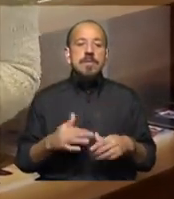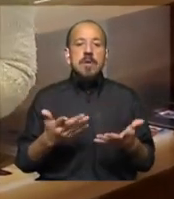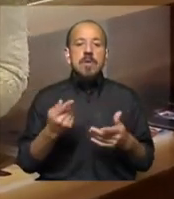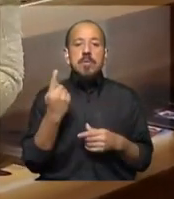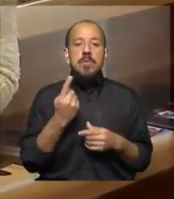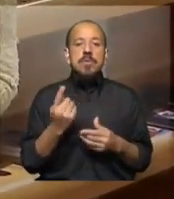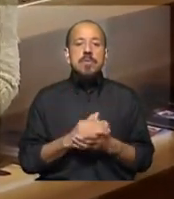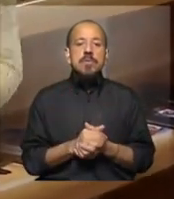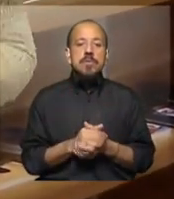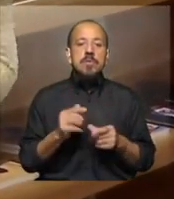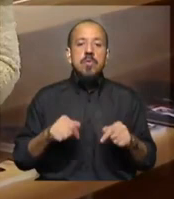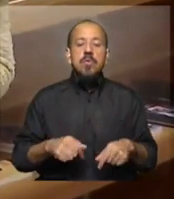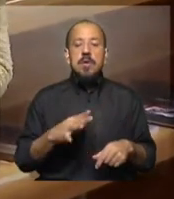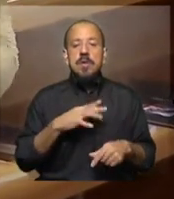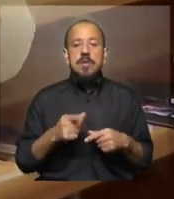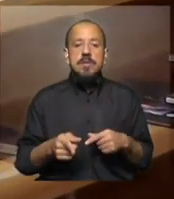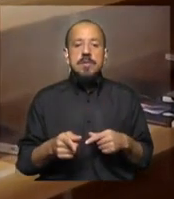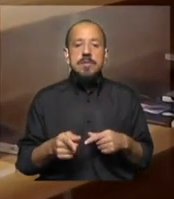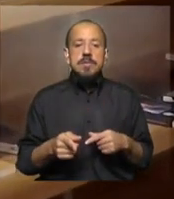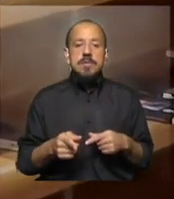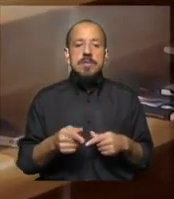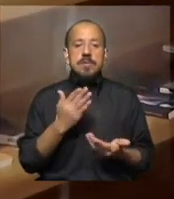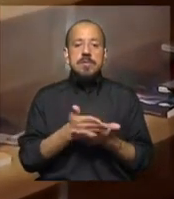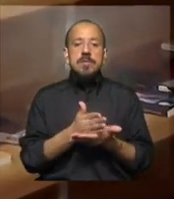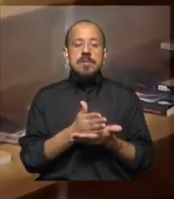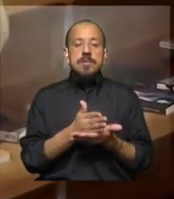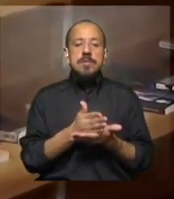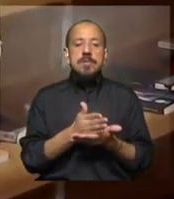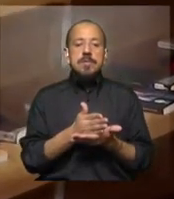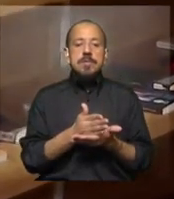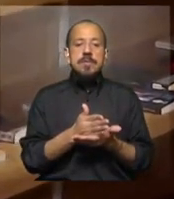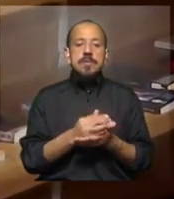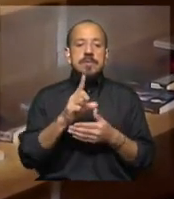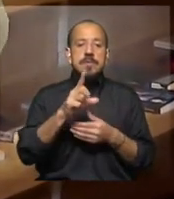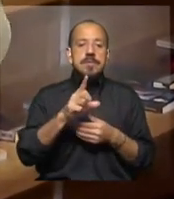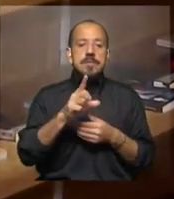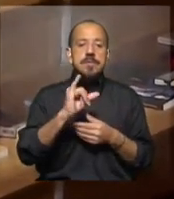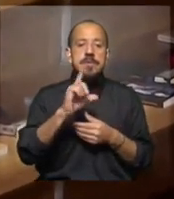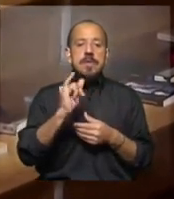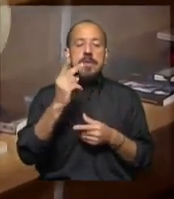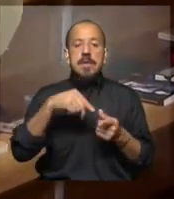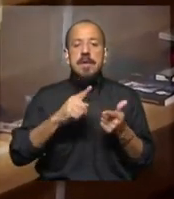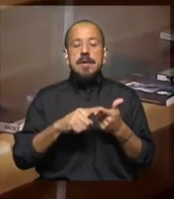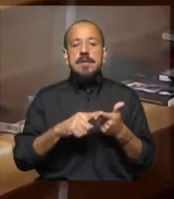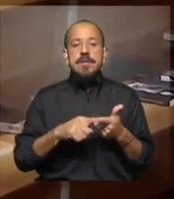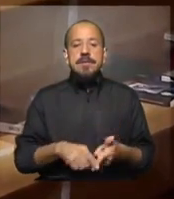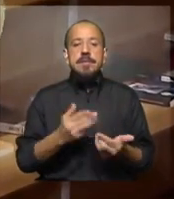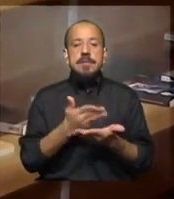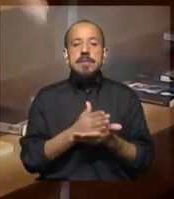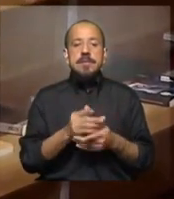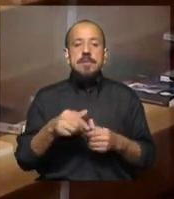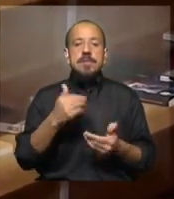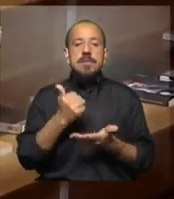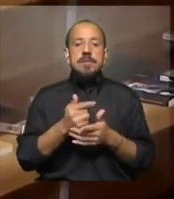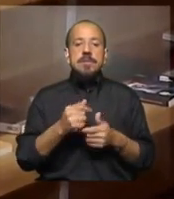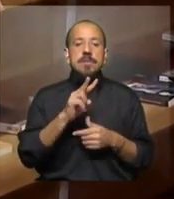minuto te lo pido hoy tenemos modera Liliana liliance Liberty que es una autora de nuestra editorial y participa en la